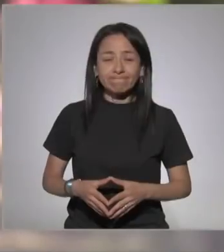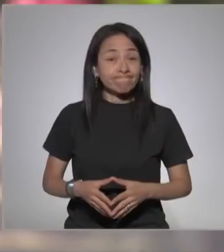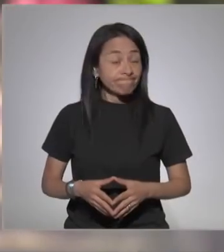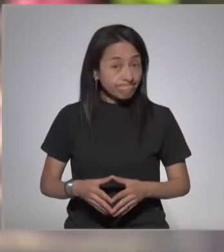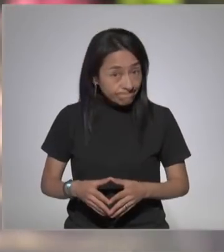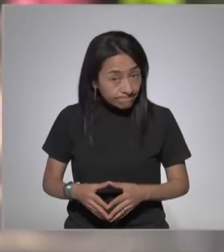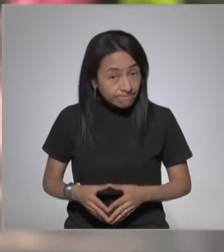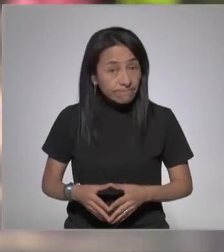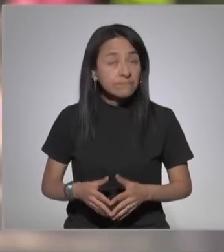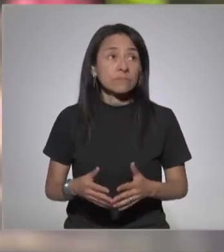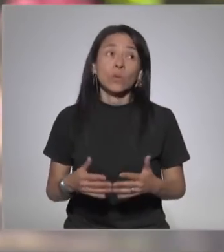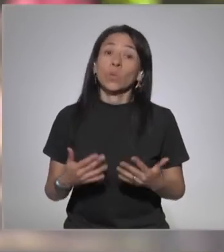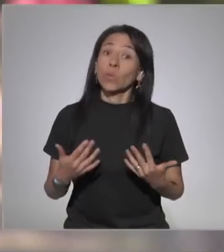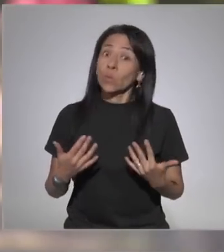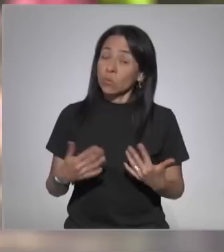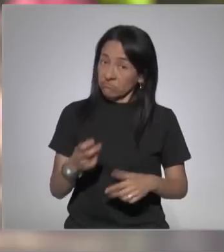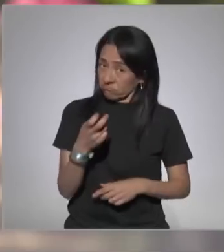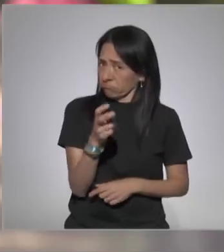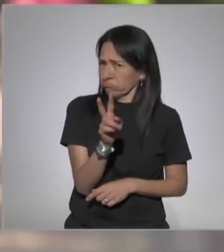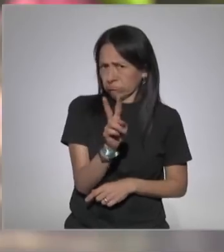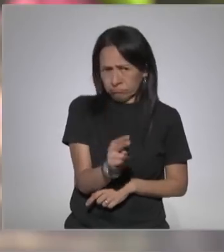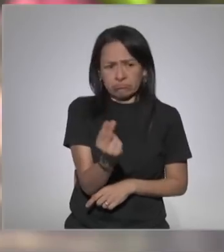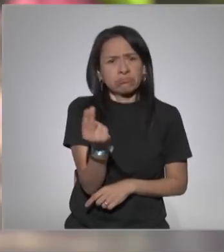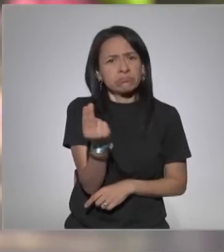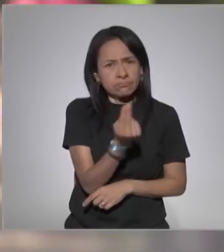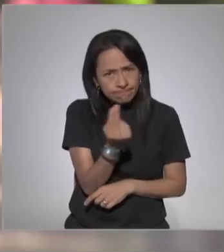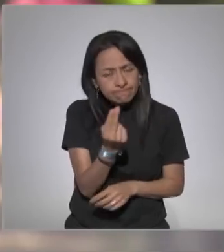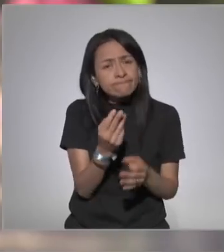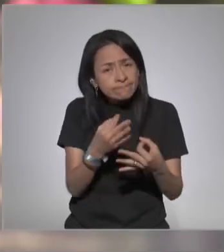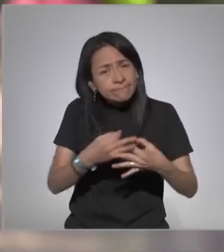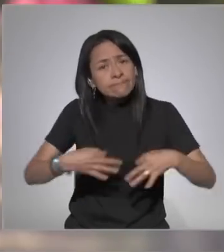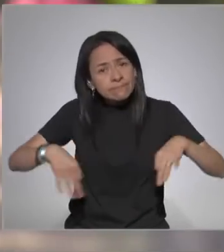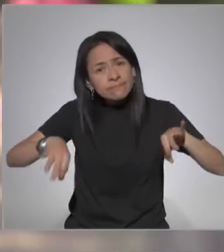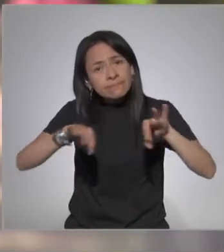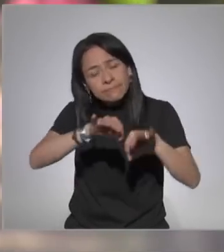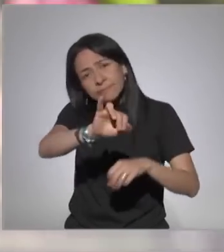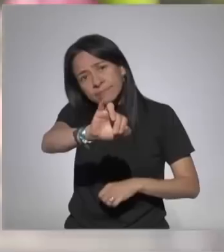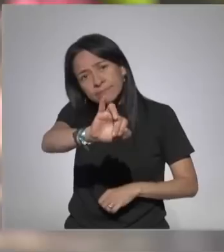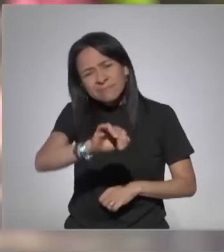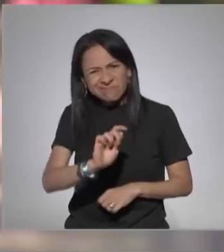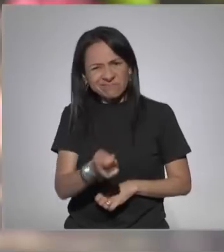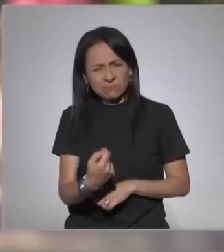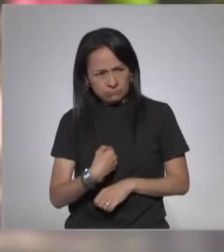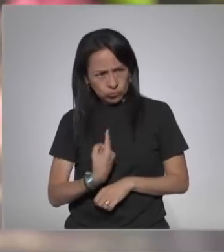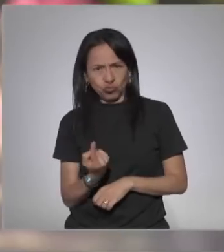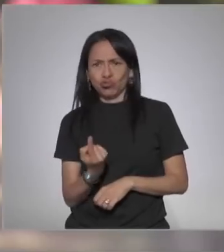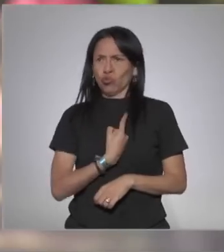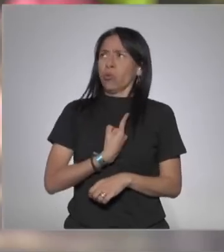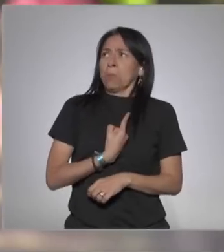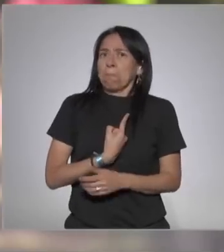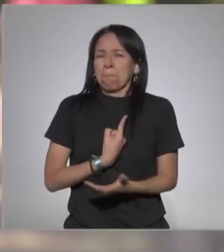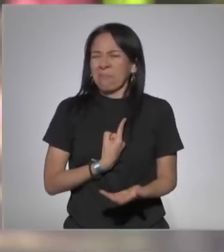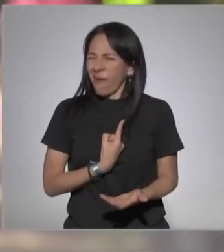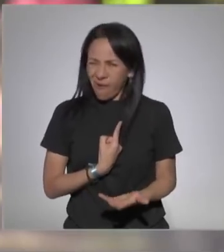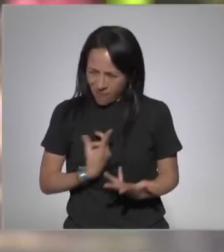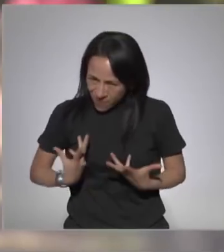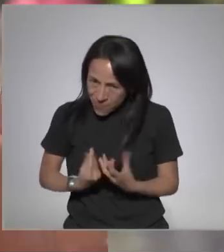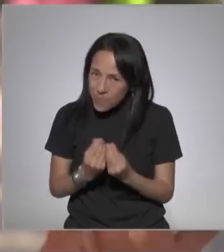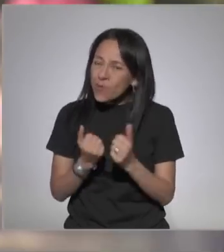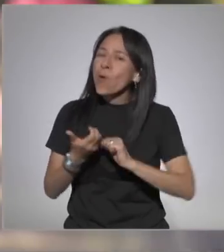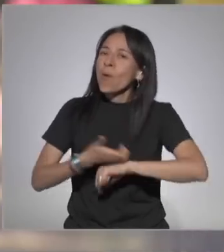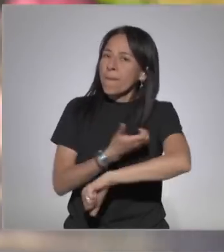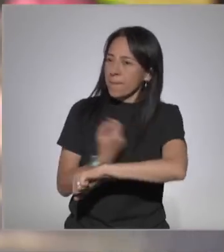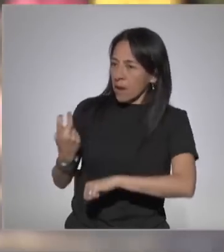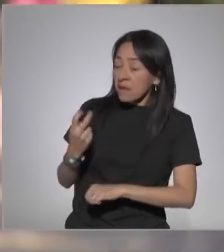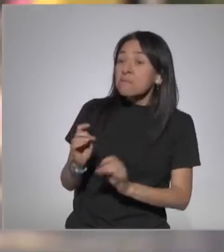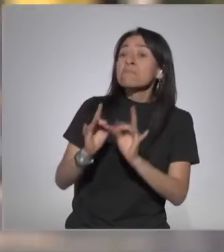Mucha importancia porque pues no está uno ahora sí que solo, hay que estar con su compañero. Si ya se murió,